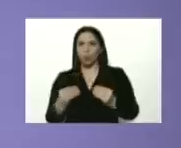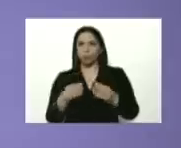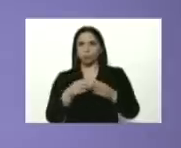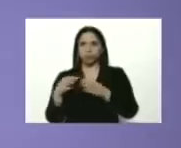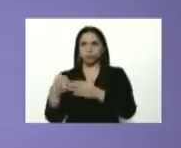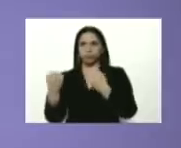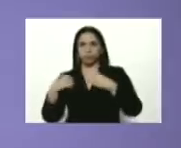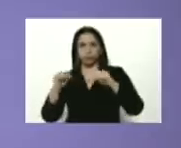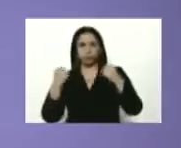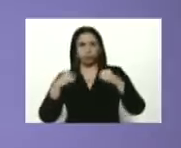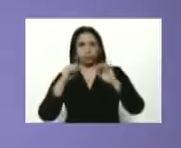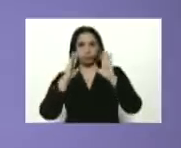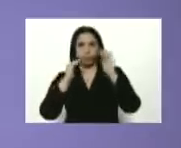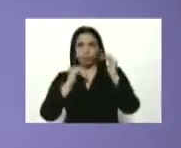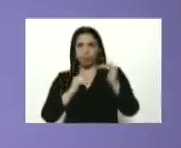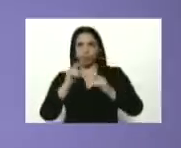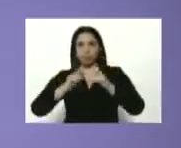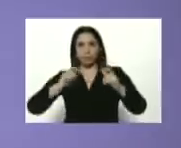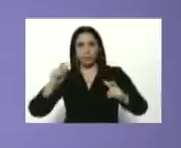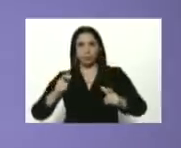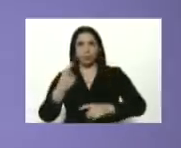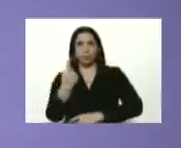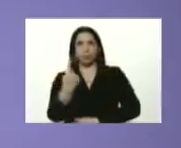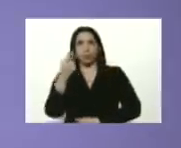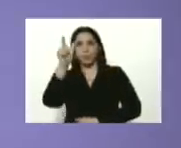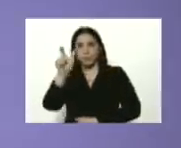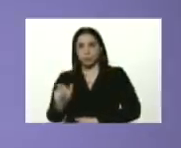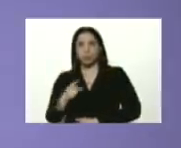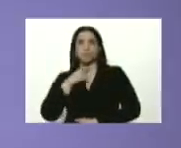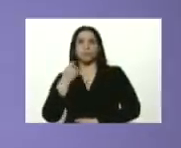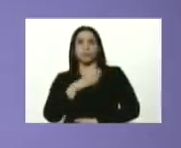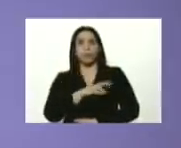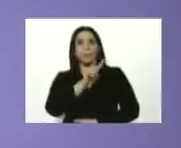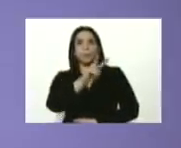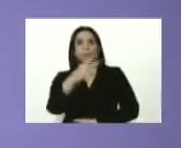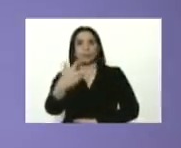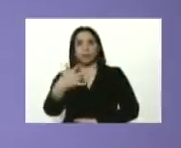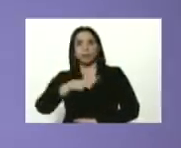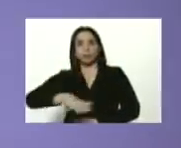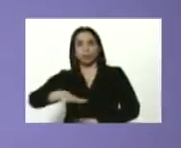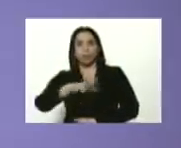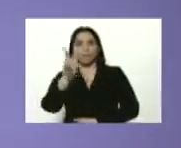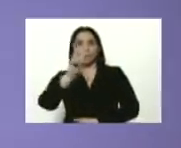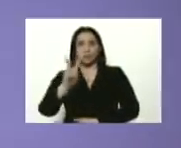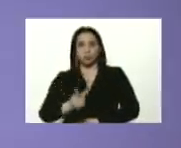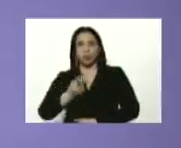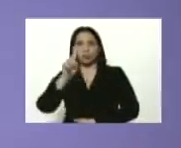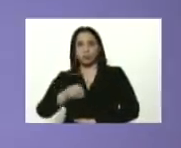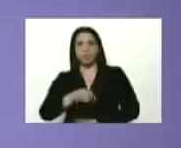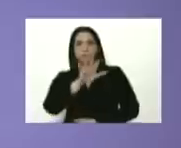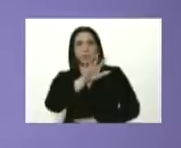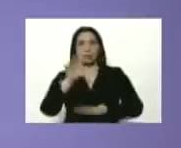terapéutico para atender estos casos. Una persona ha fallecido para sumar 23 en toda nuestra nación y